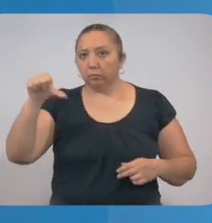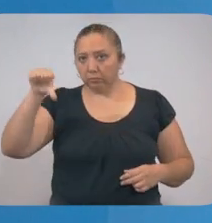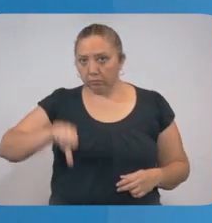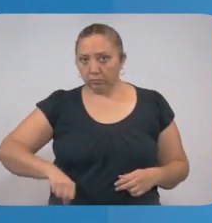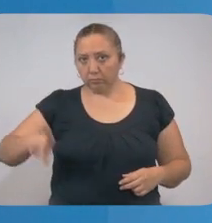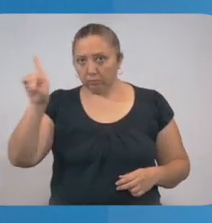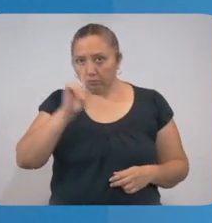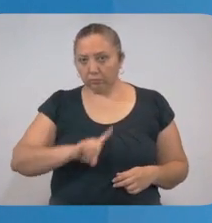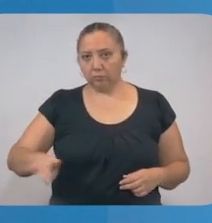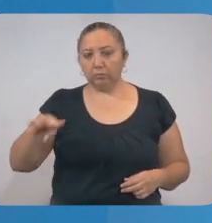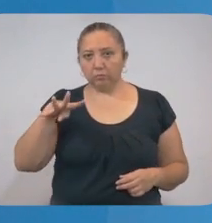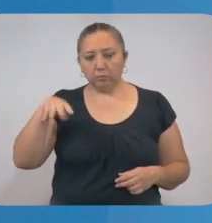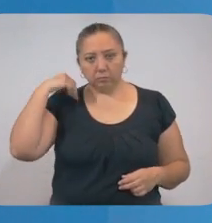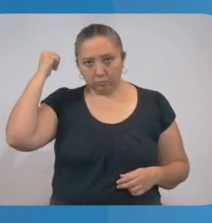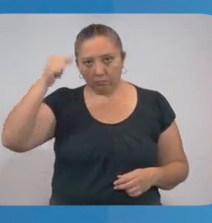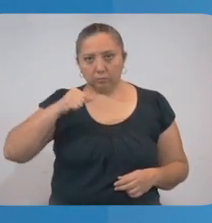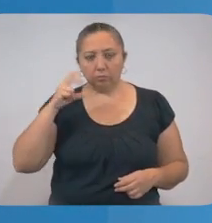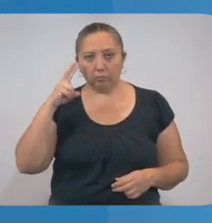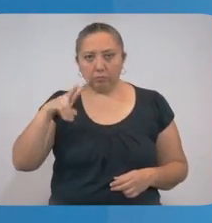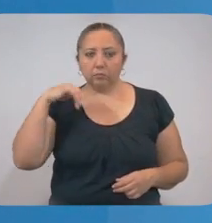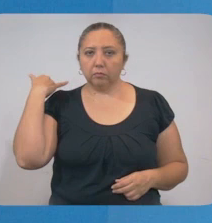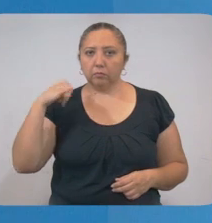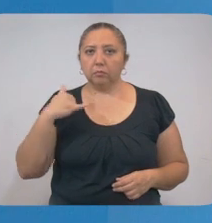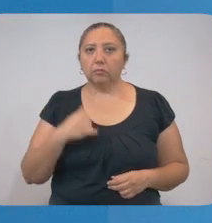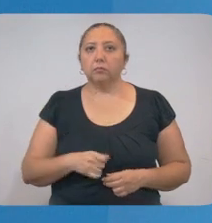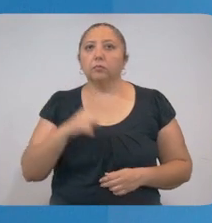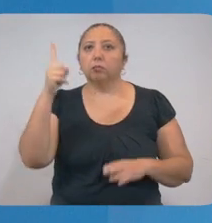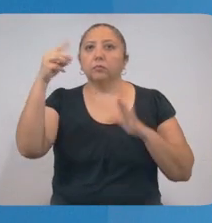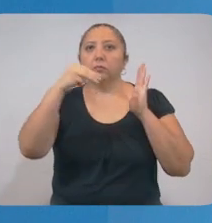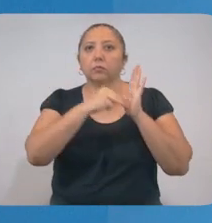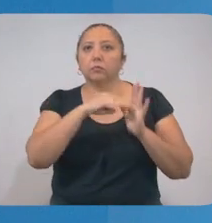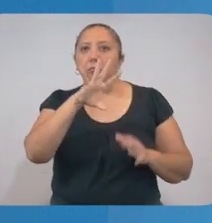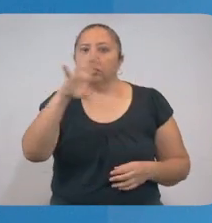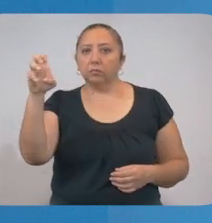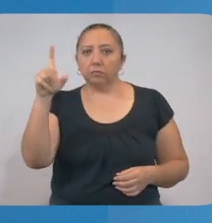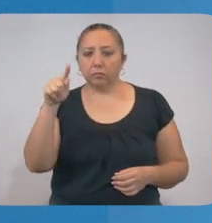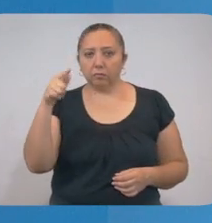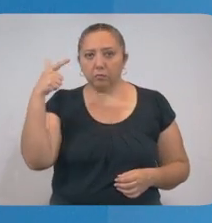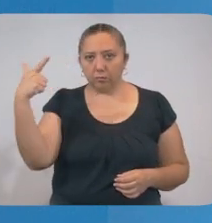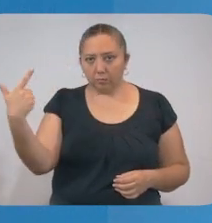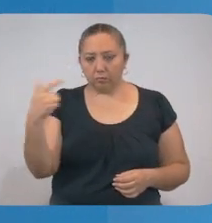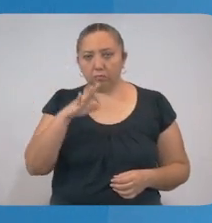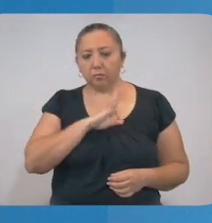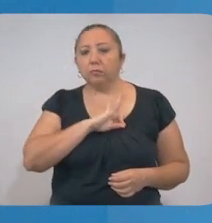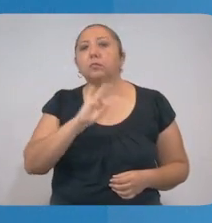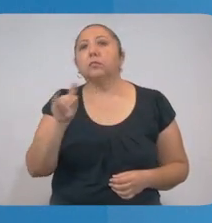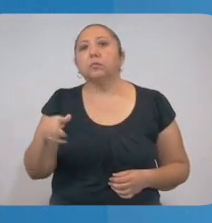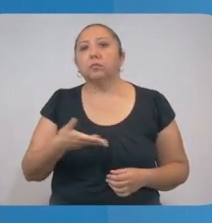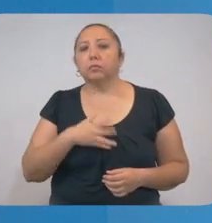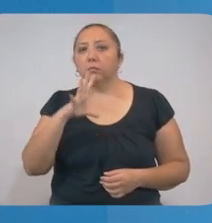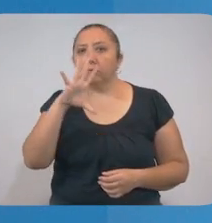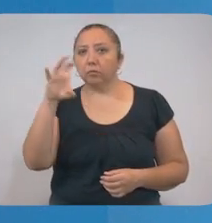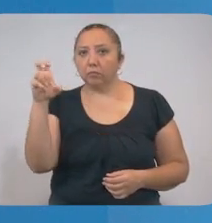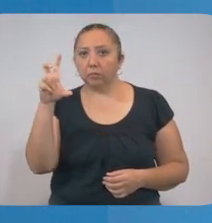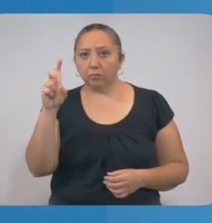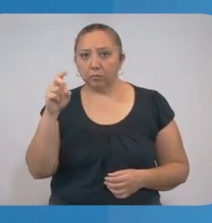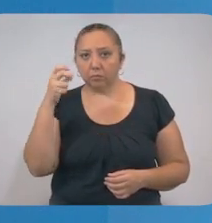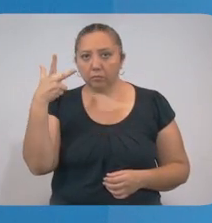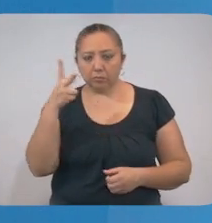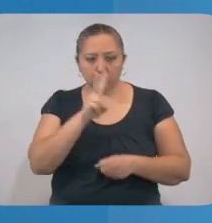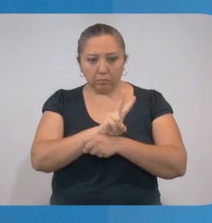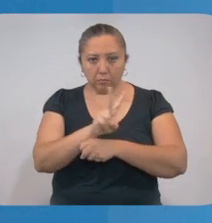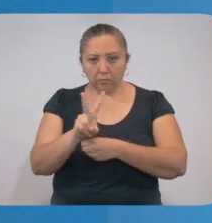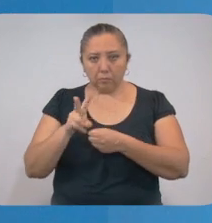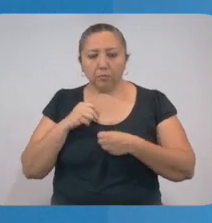untulul mako sokuchik pahalian le kohanil tio. 110 untulule tushak alta bishaniko, yetel 746 mako sokuyila